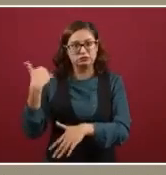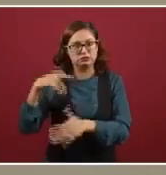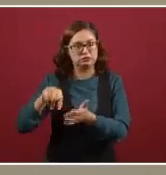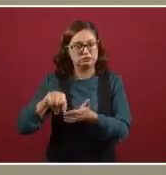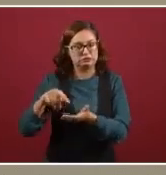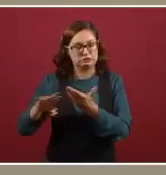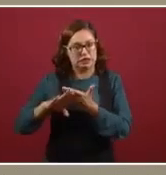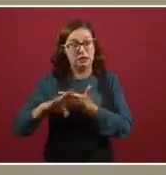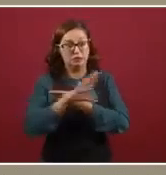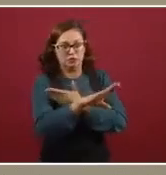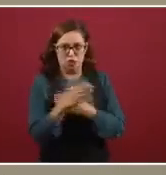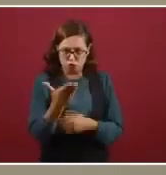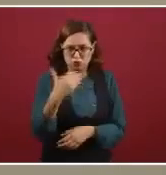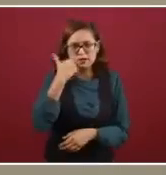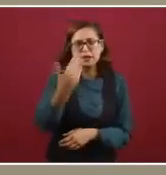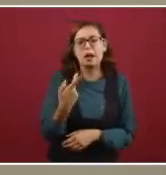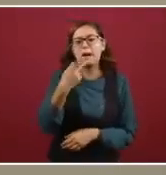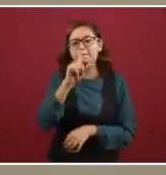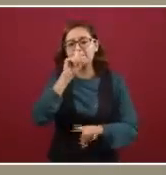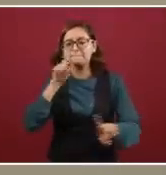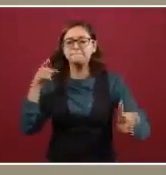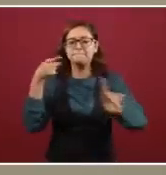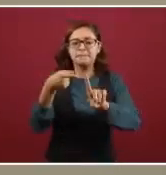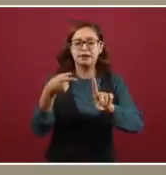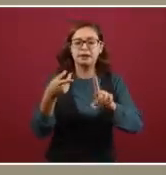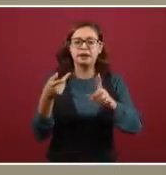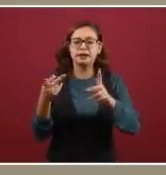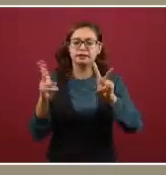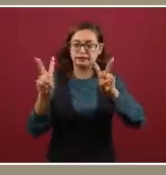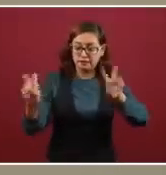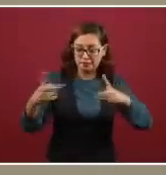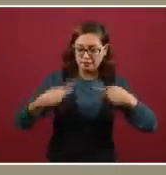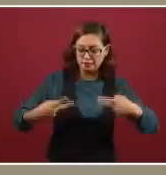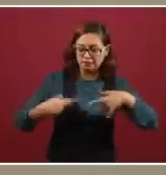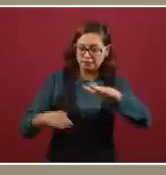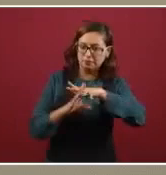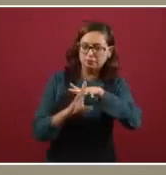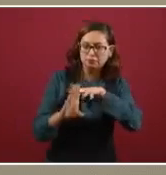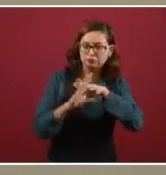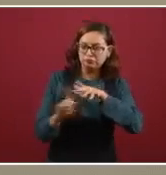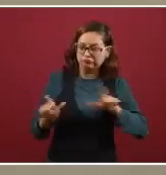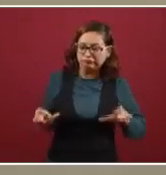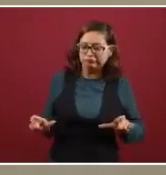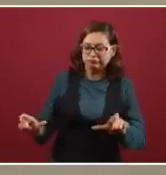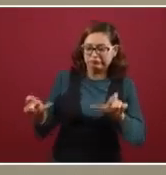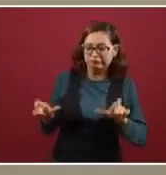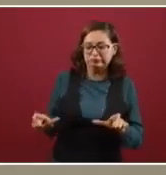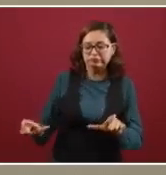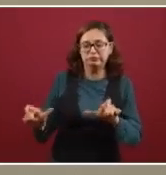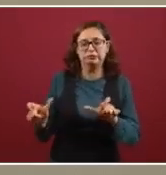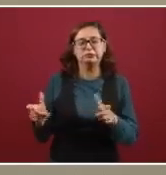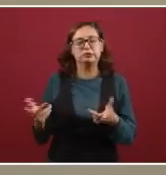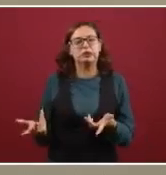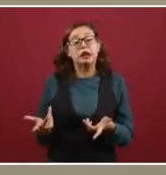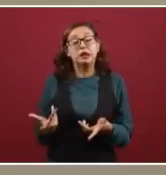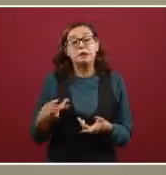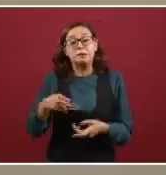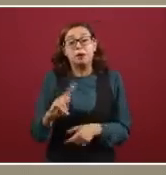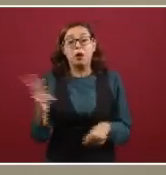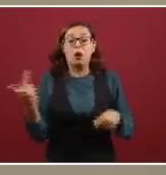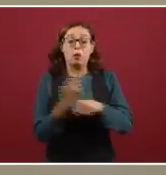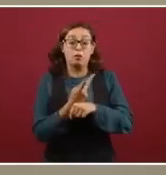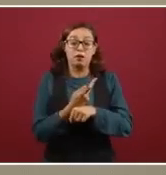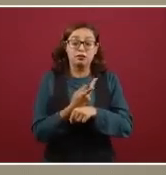una estrategia militar y policial para contener los flujos migratorios suele empujar a los migrantes a las rutas clandestinas controladas por